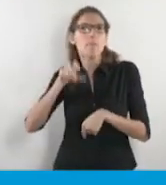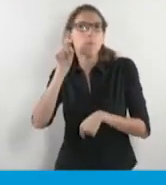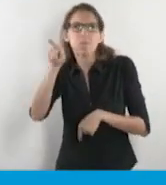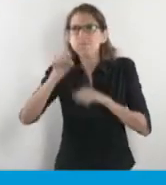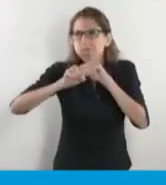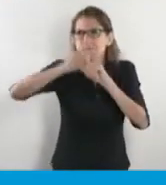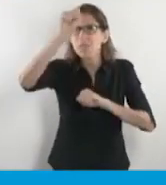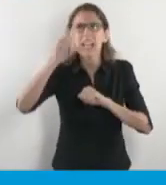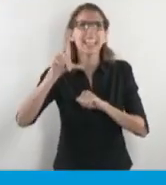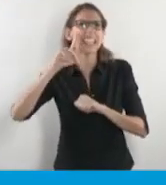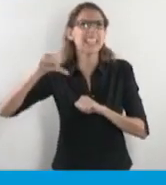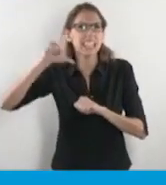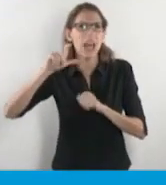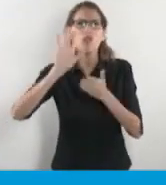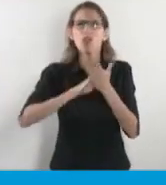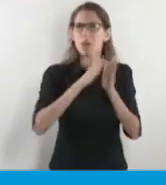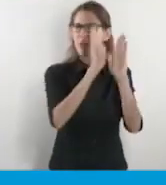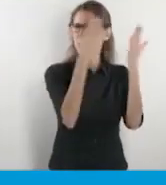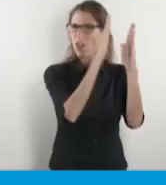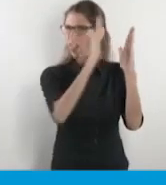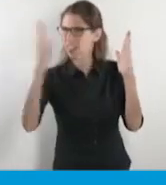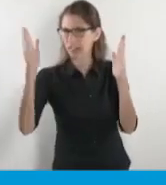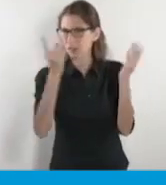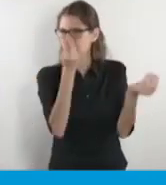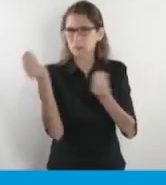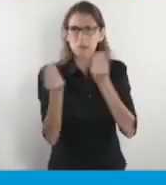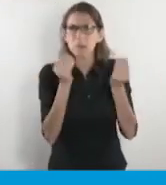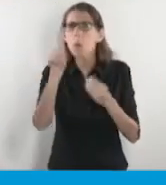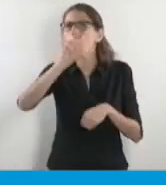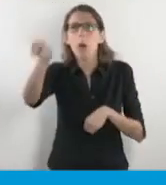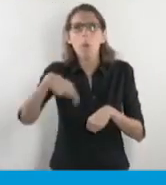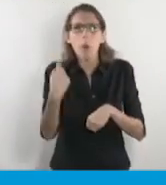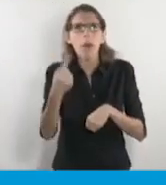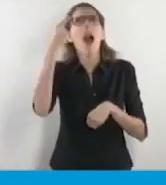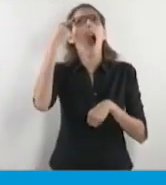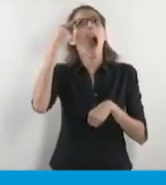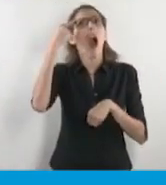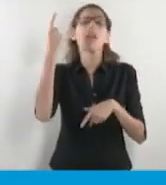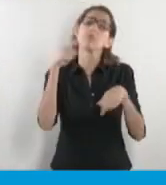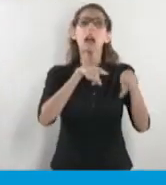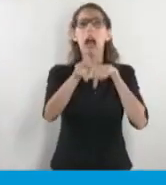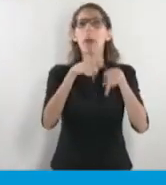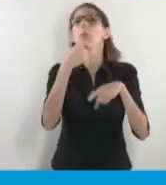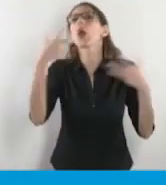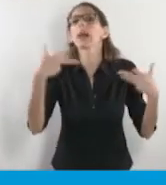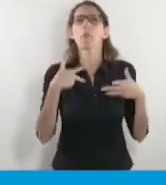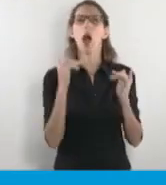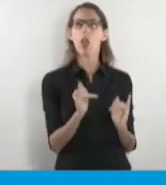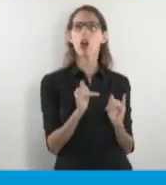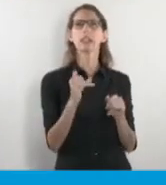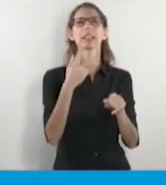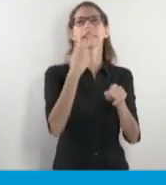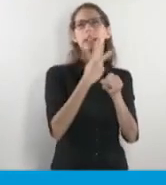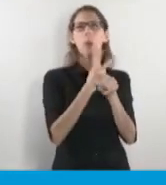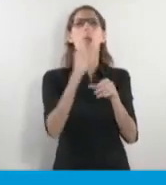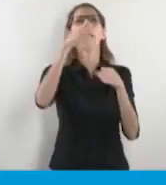no digo cómo se te ocurrió estudiar estás en quinto año guía del estudiante